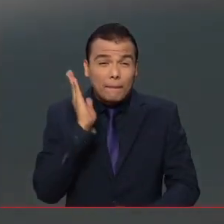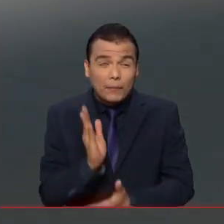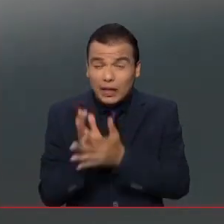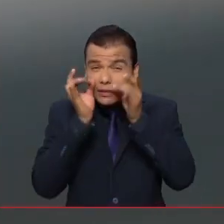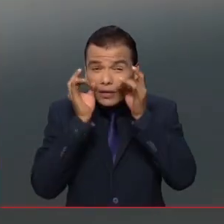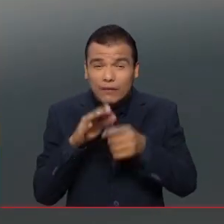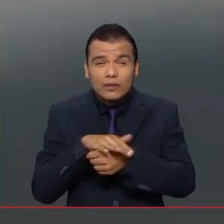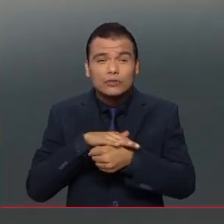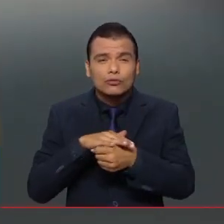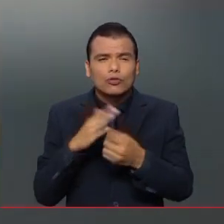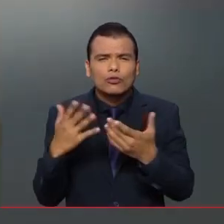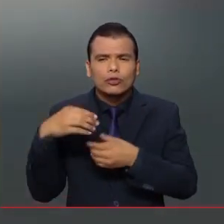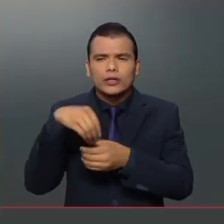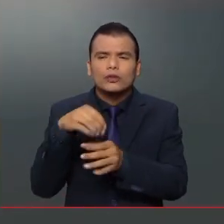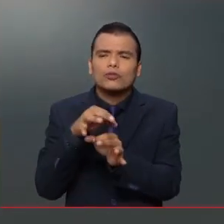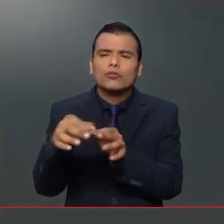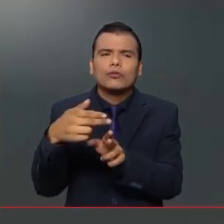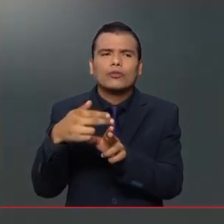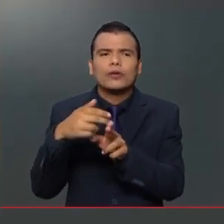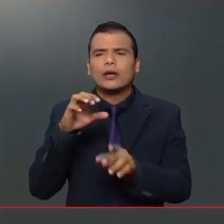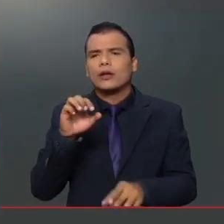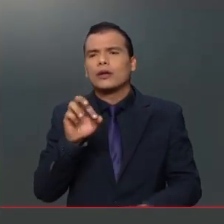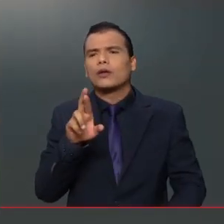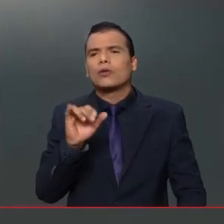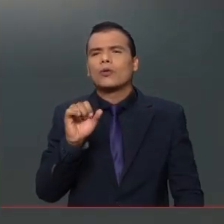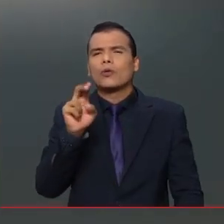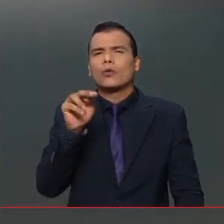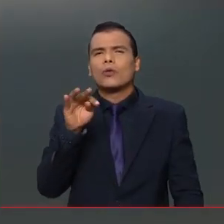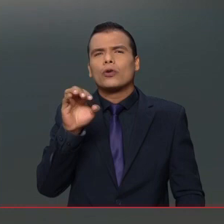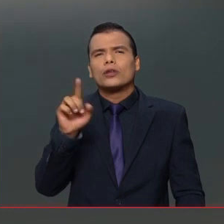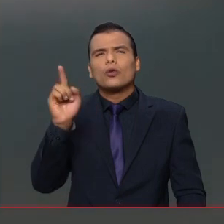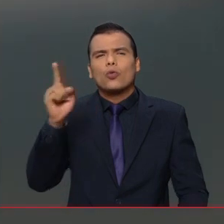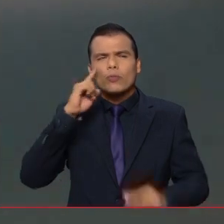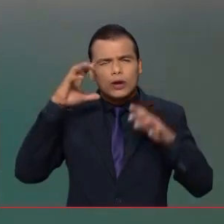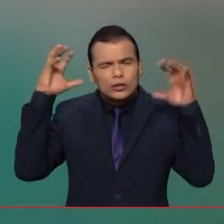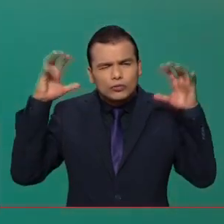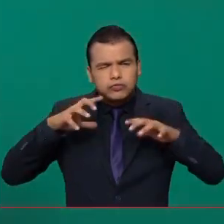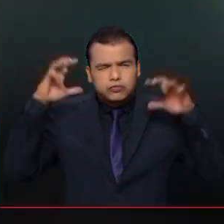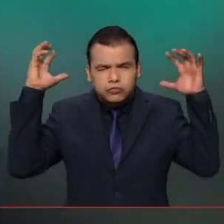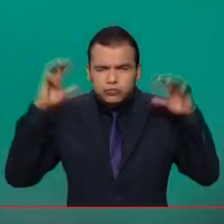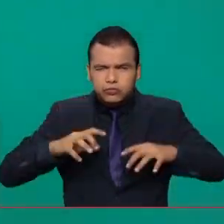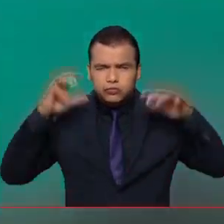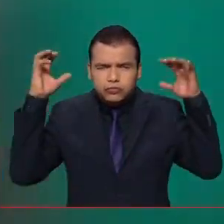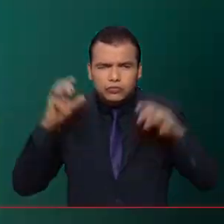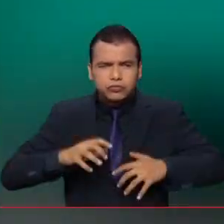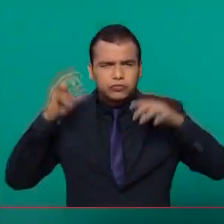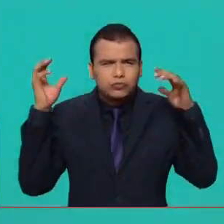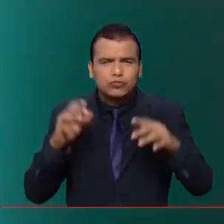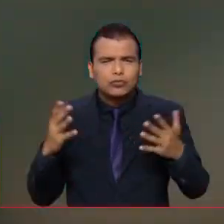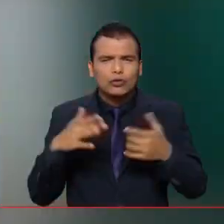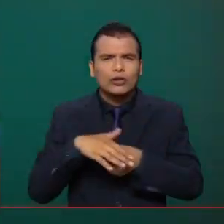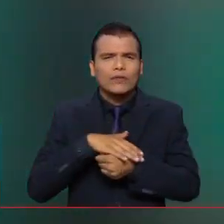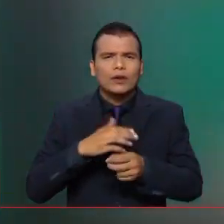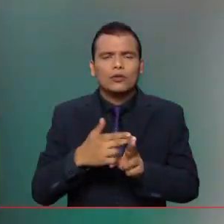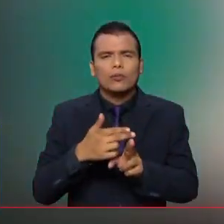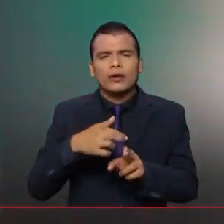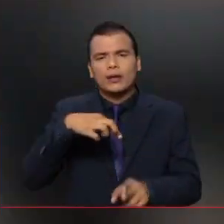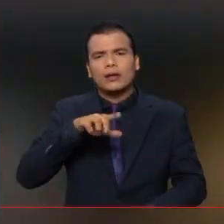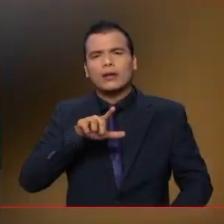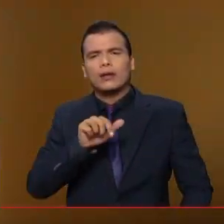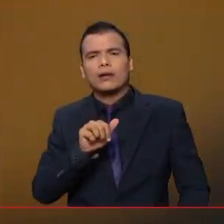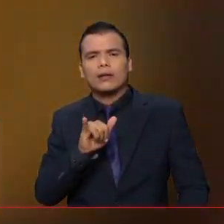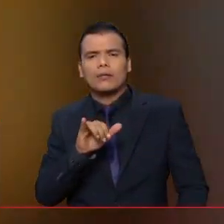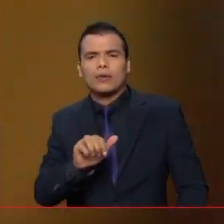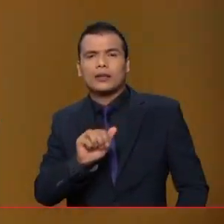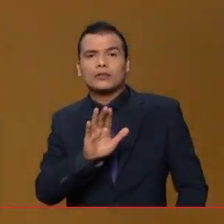se registró en el municipio de Corinto, producto de las fuertes lluvias que afectaron varias viviendas en el barrio La Playa. A esta hora, organismos